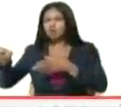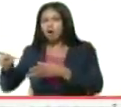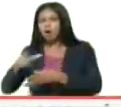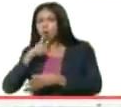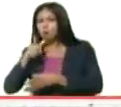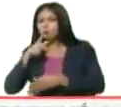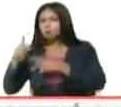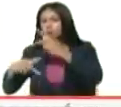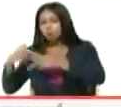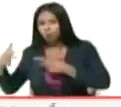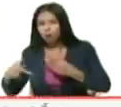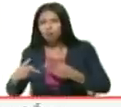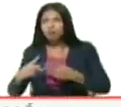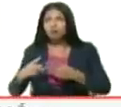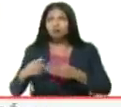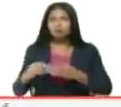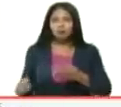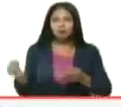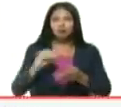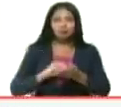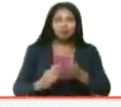reforzar las sanciones,